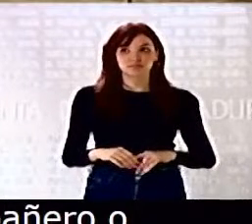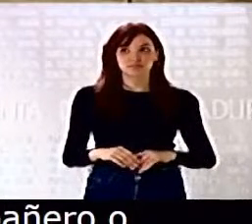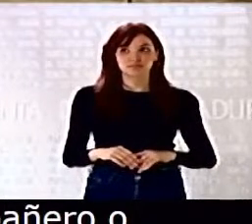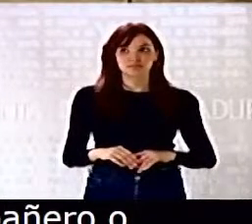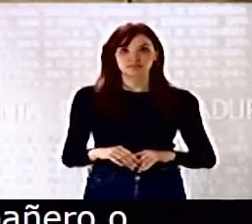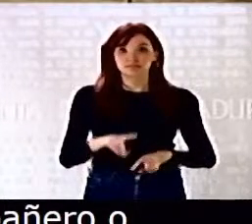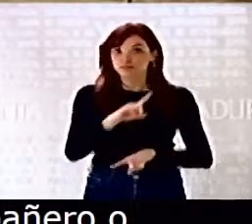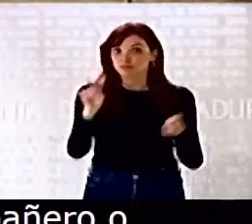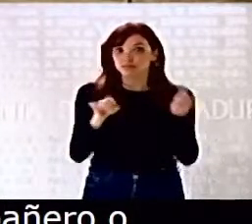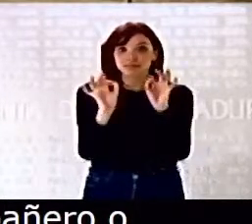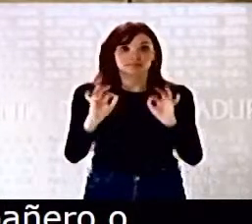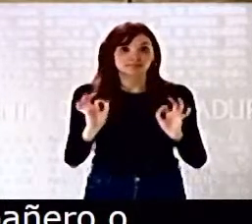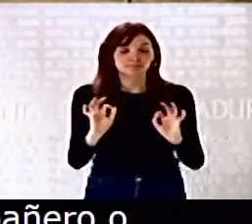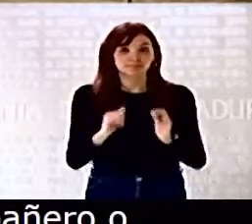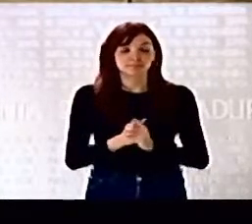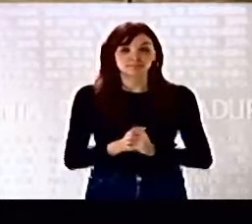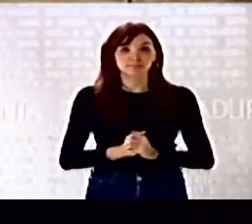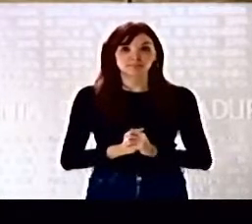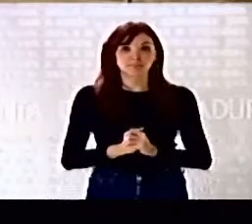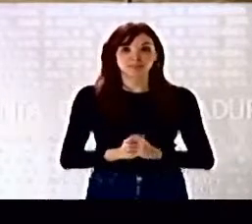¿No hay preguntas?